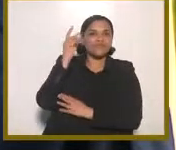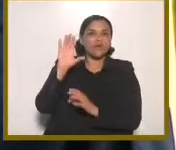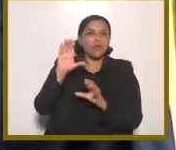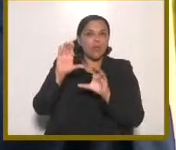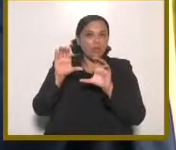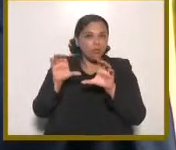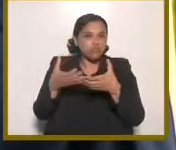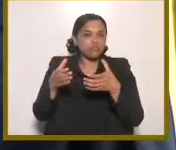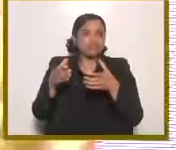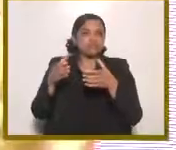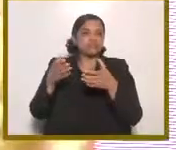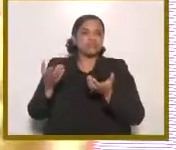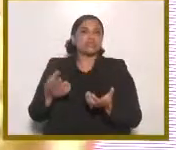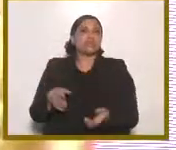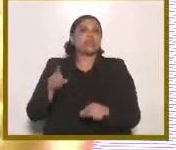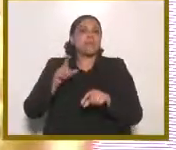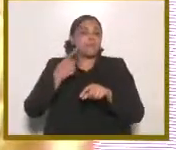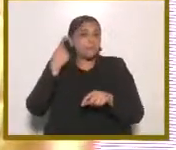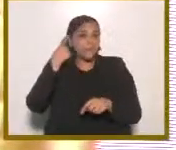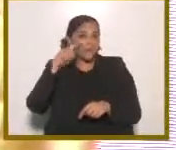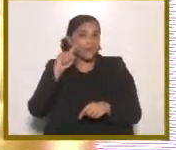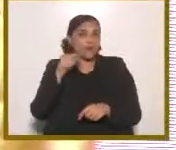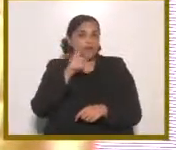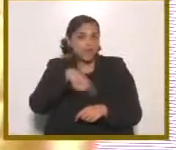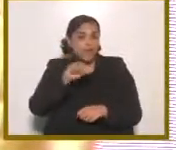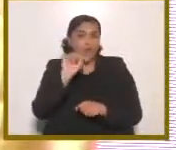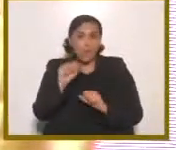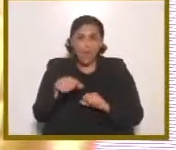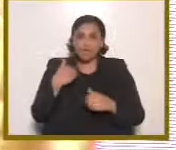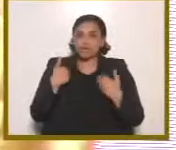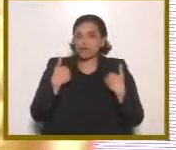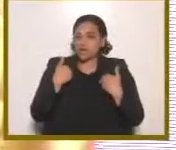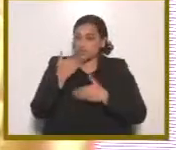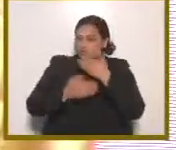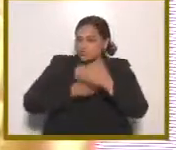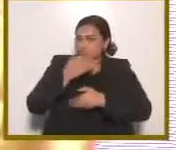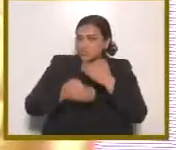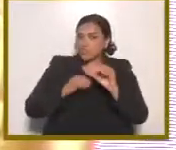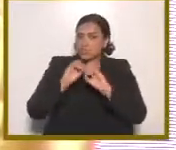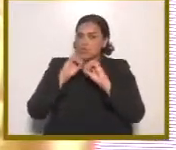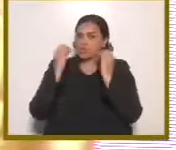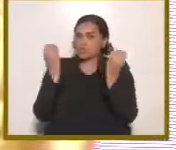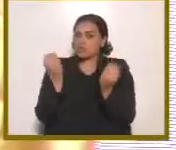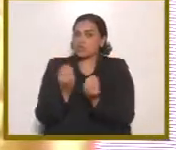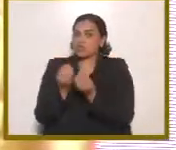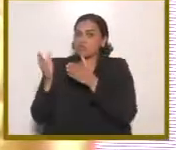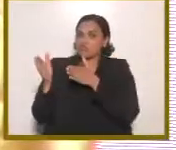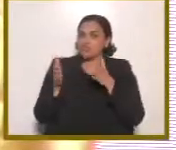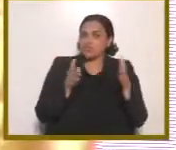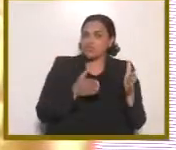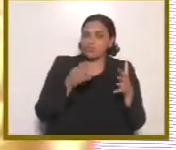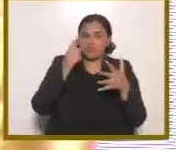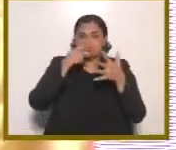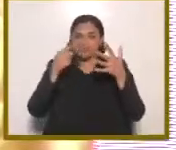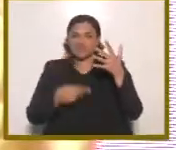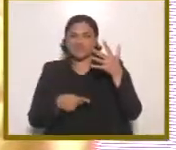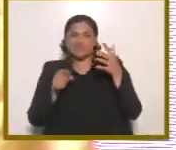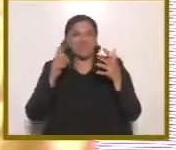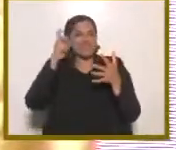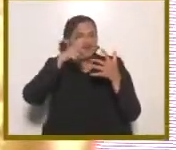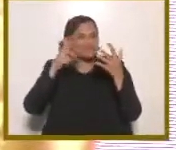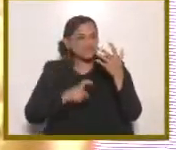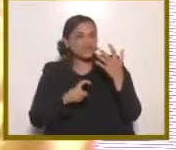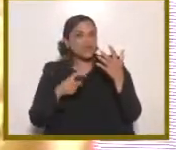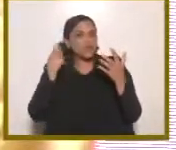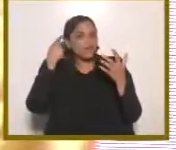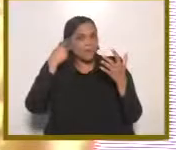movimientos políticos para que establezcan un procedimiento, la organización específica y las medidas necesarias para que,